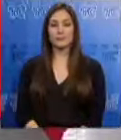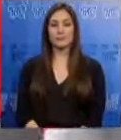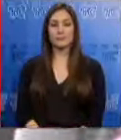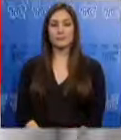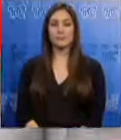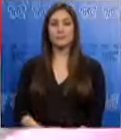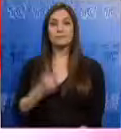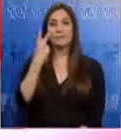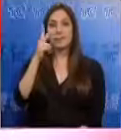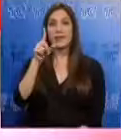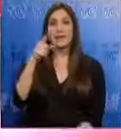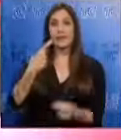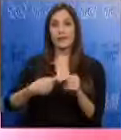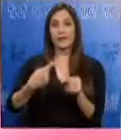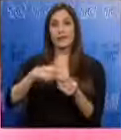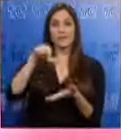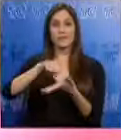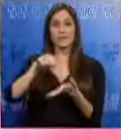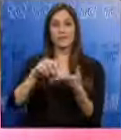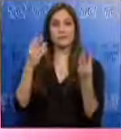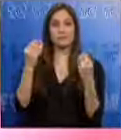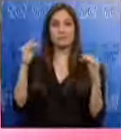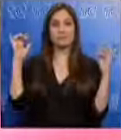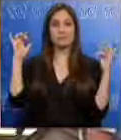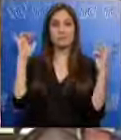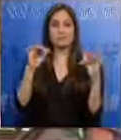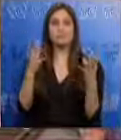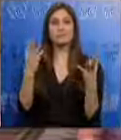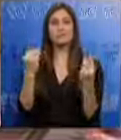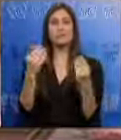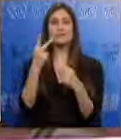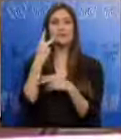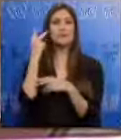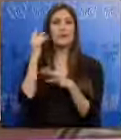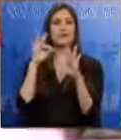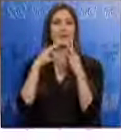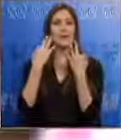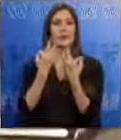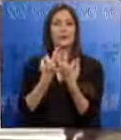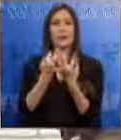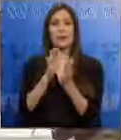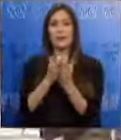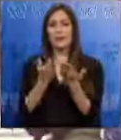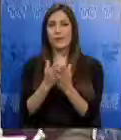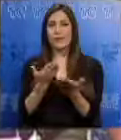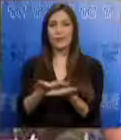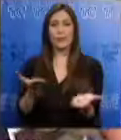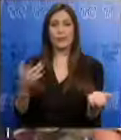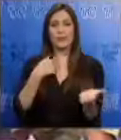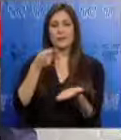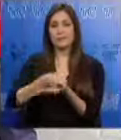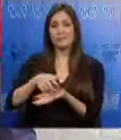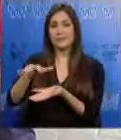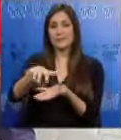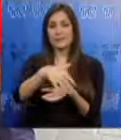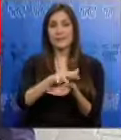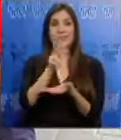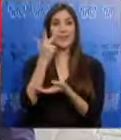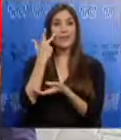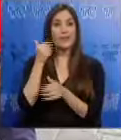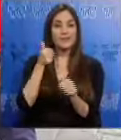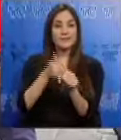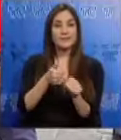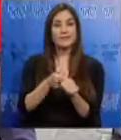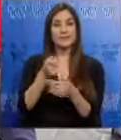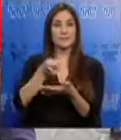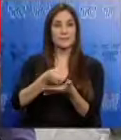Así lucía el centro histórico de Quito esta mañana. Son cientos de padres de familia en búsqueda de los útiles escolares de sus hijos a tan solo 3 días del